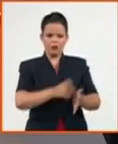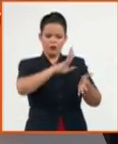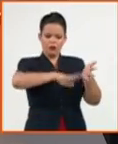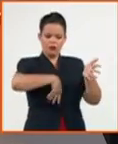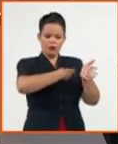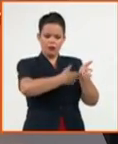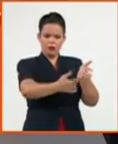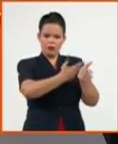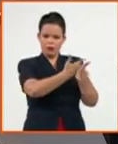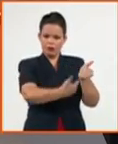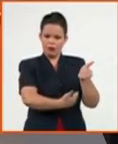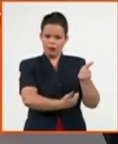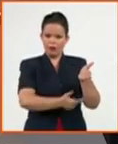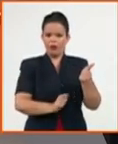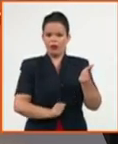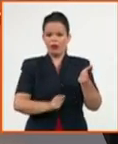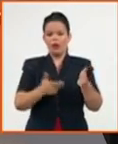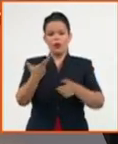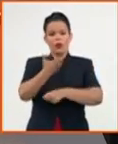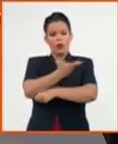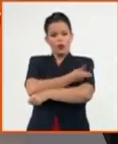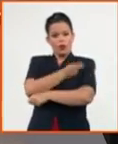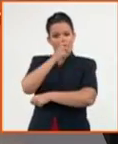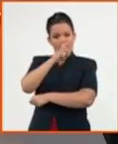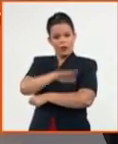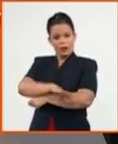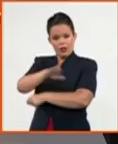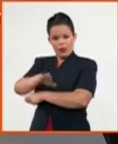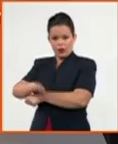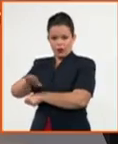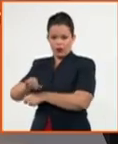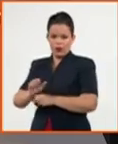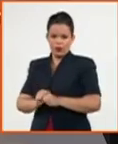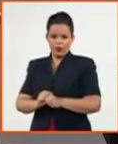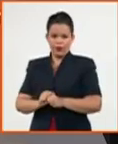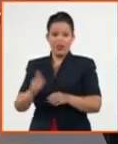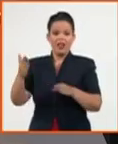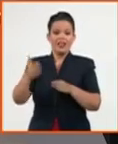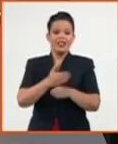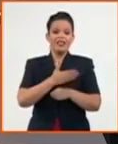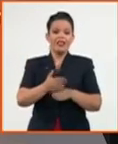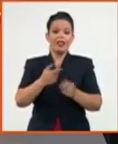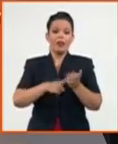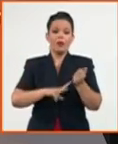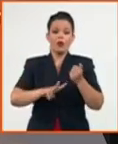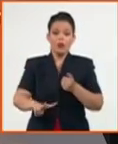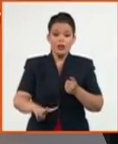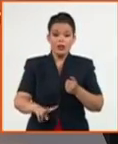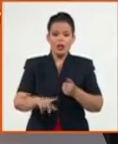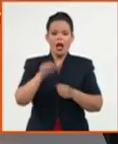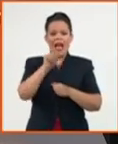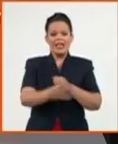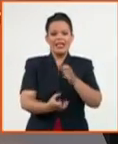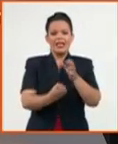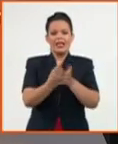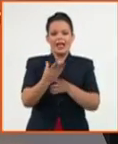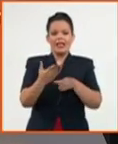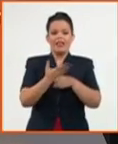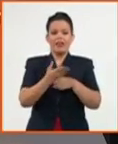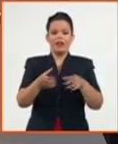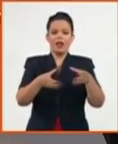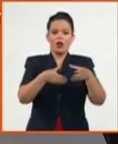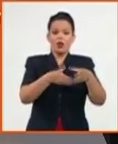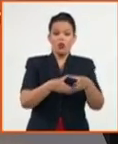también el doctor eugenio explicaba en las distintas provincias definiéndose determinados grupos de edad se definimos primero un grupo de